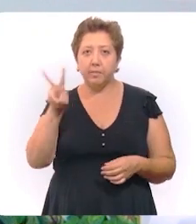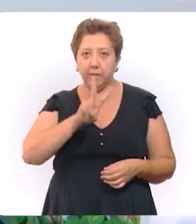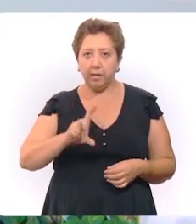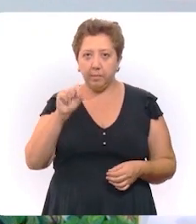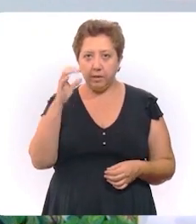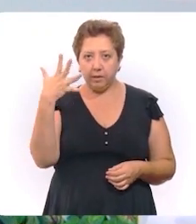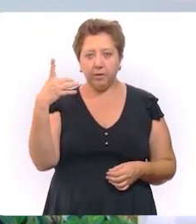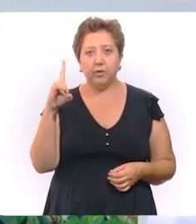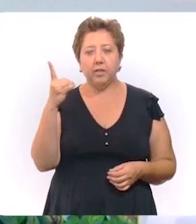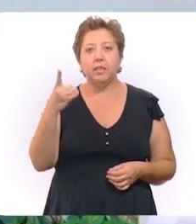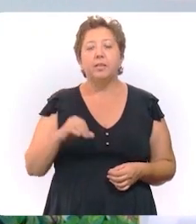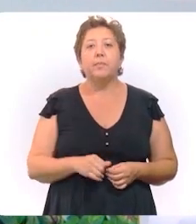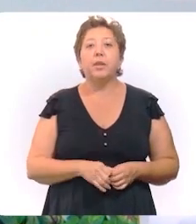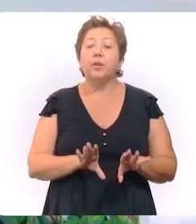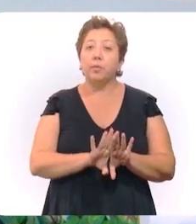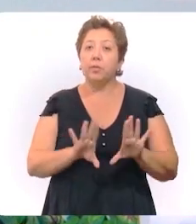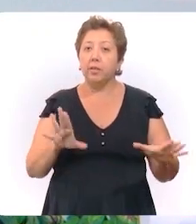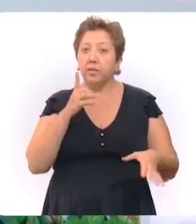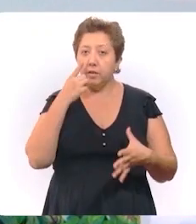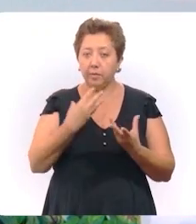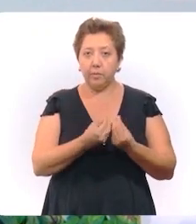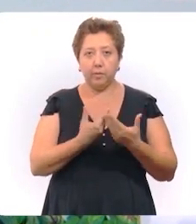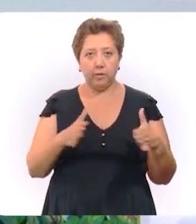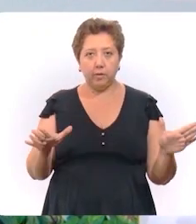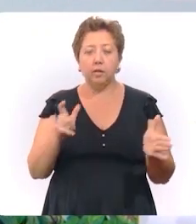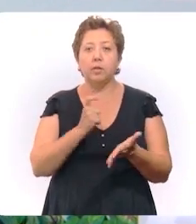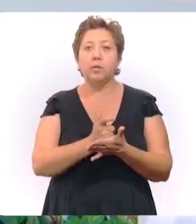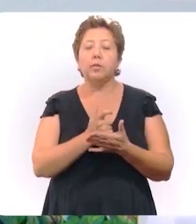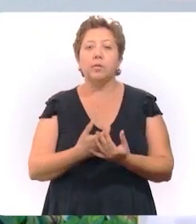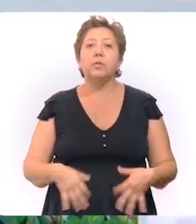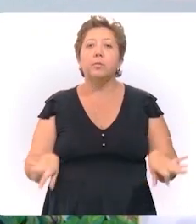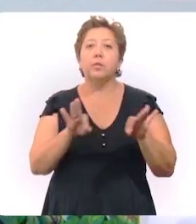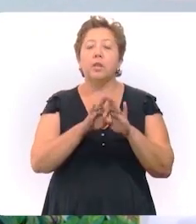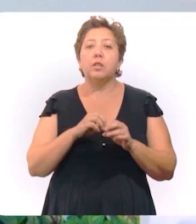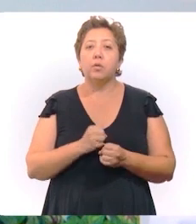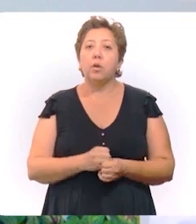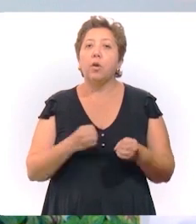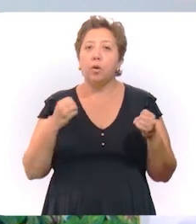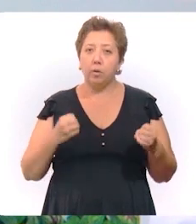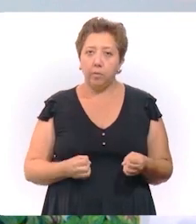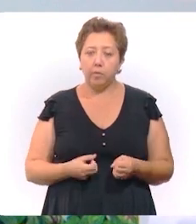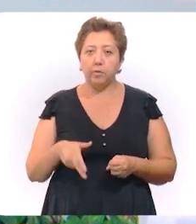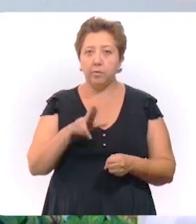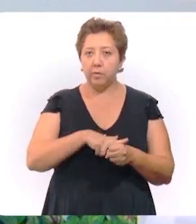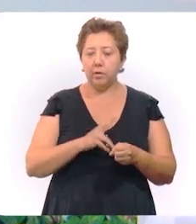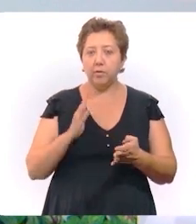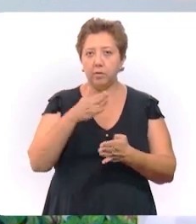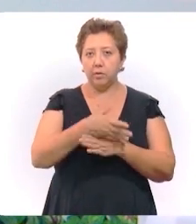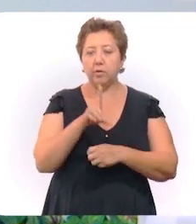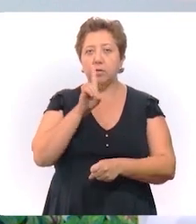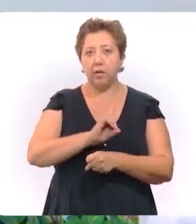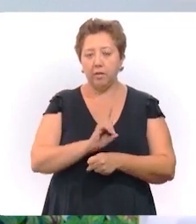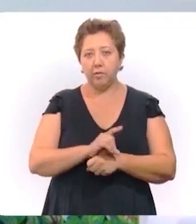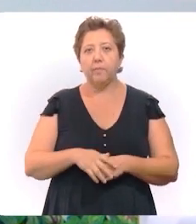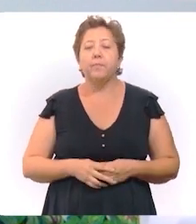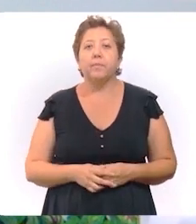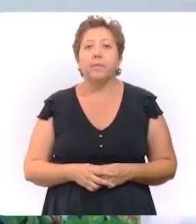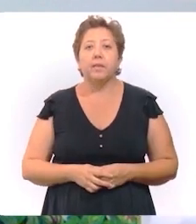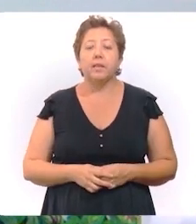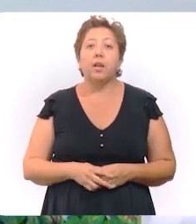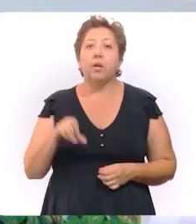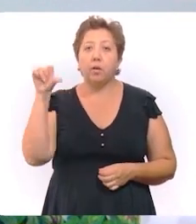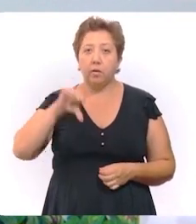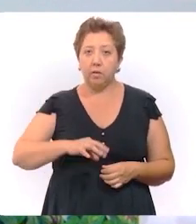del viernes 25 de diciembre. Como hemos señalado en la repartura económica, los datos más importantes son la ocupación hospitalaria y los ingresos diarios.